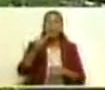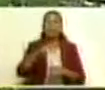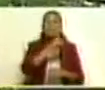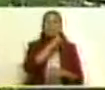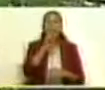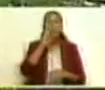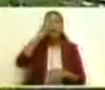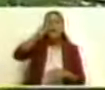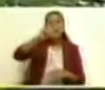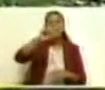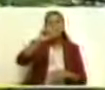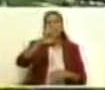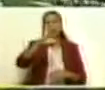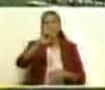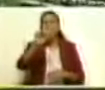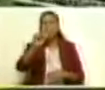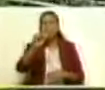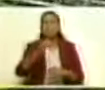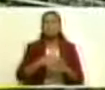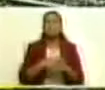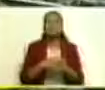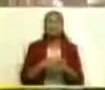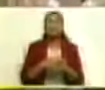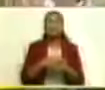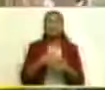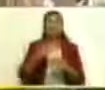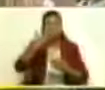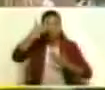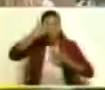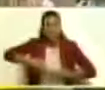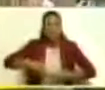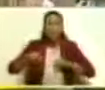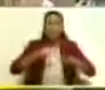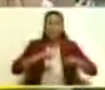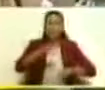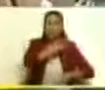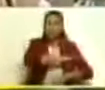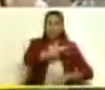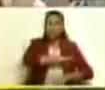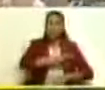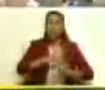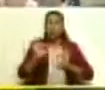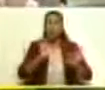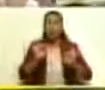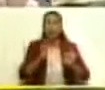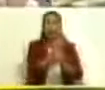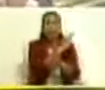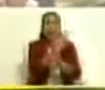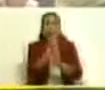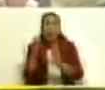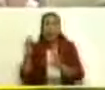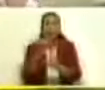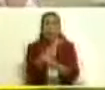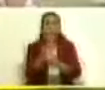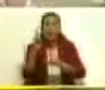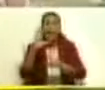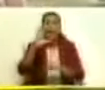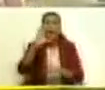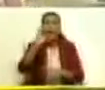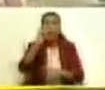Isabel Vizcarrondo Valeri. Soy militante del movimiento ecosocialista de Venezuela,